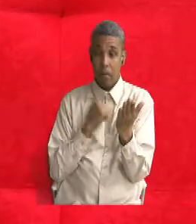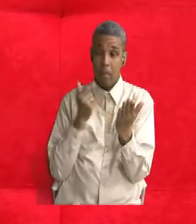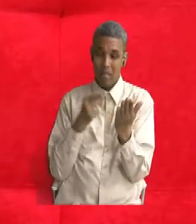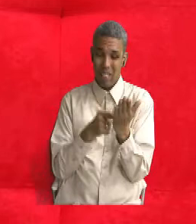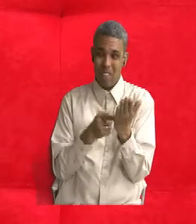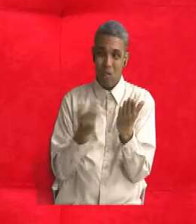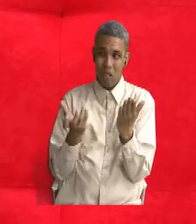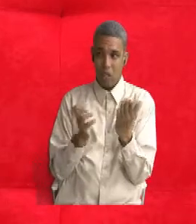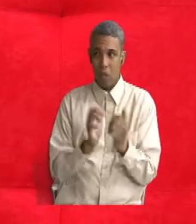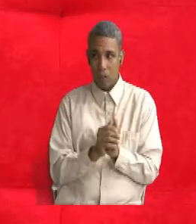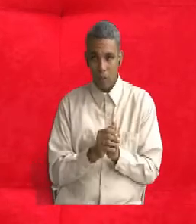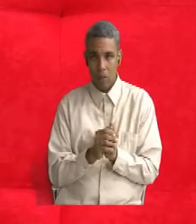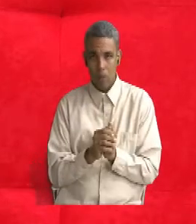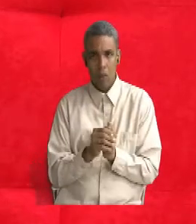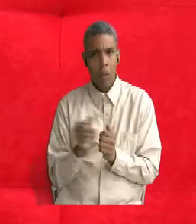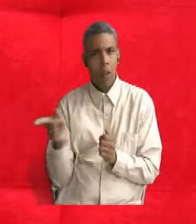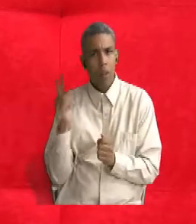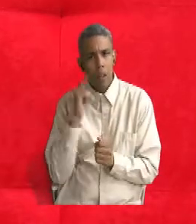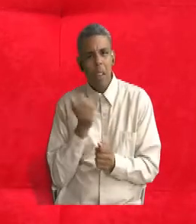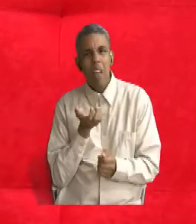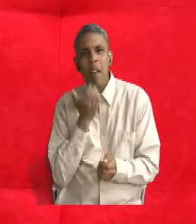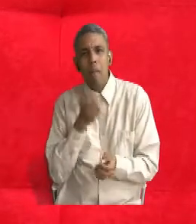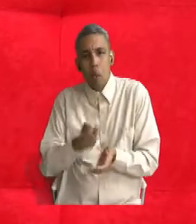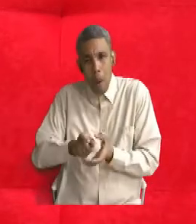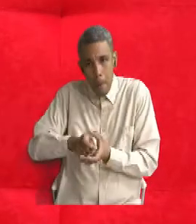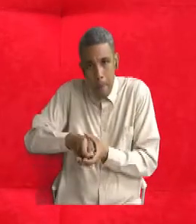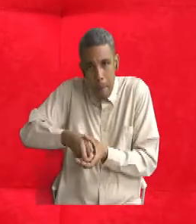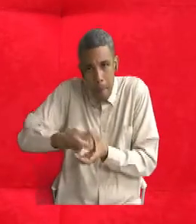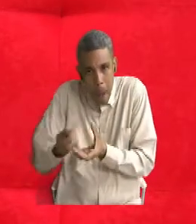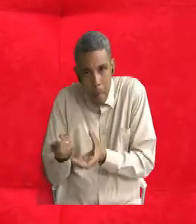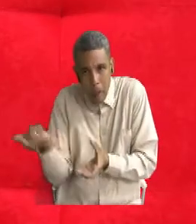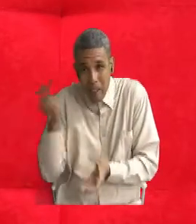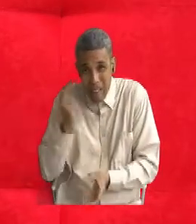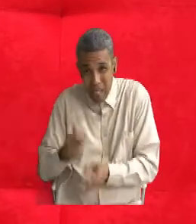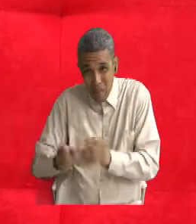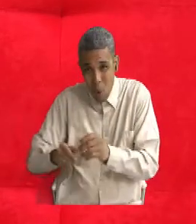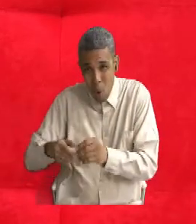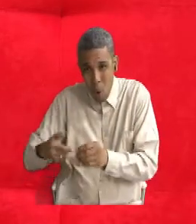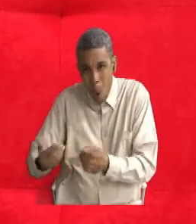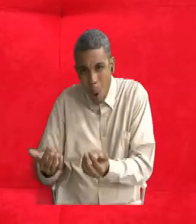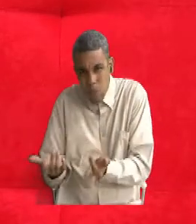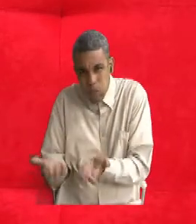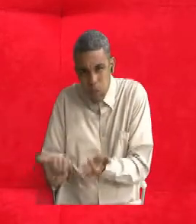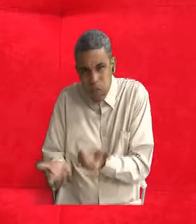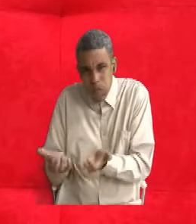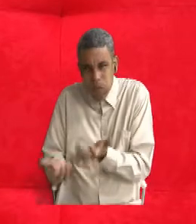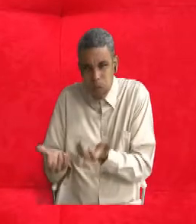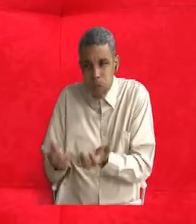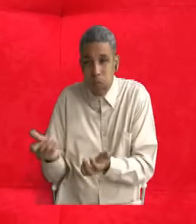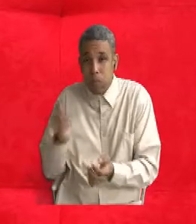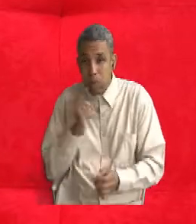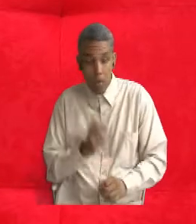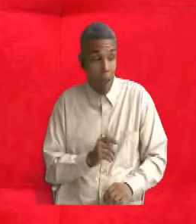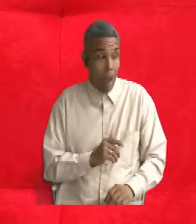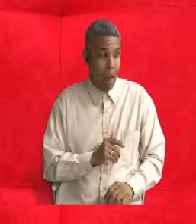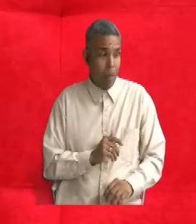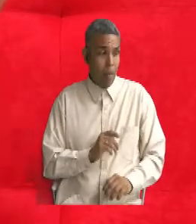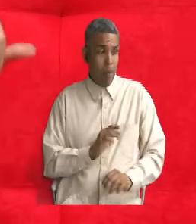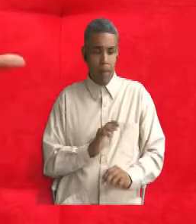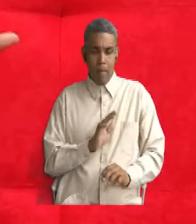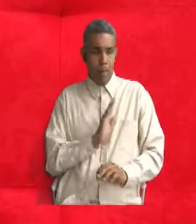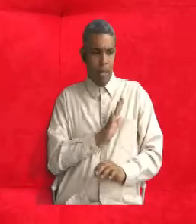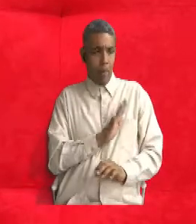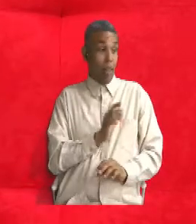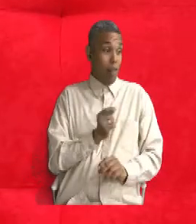aceites refritos. Nosotros, inmediatamente usted nos solicita el pedido, lo hacemos para que usted coma algo que es fresco, que no está recalentado, que no tiene días